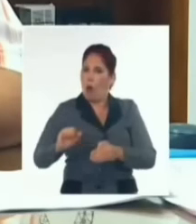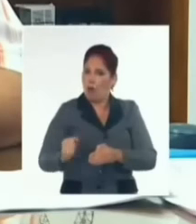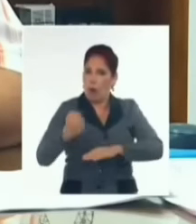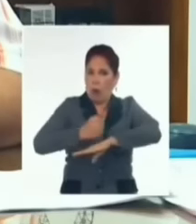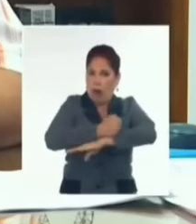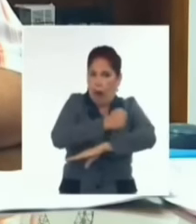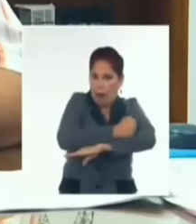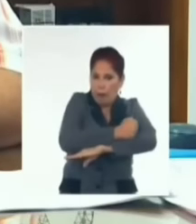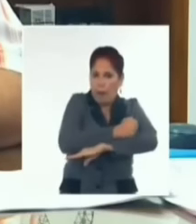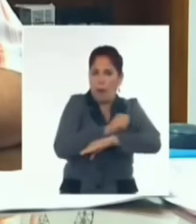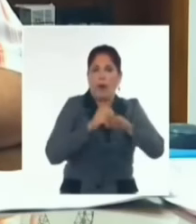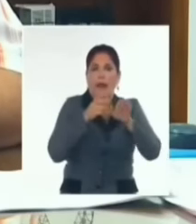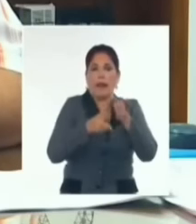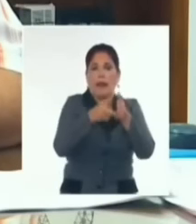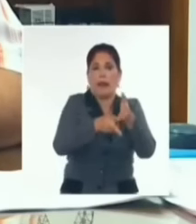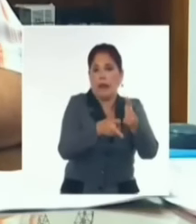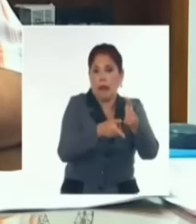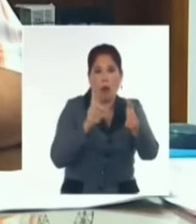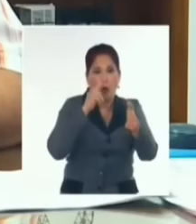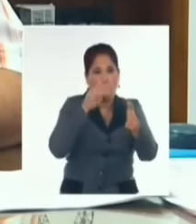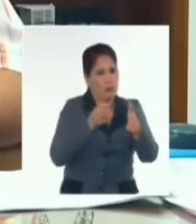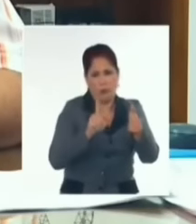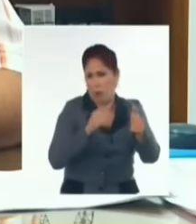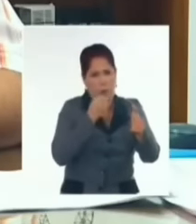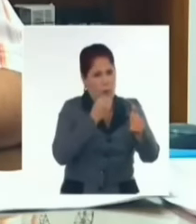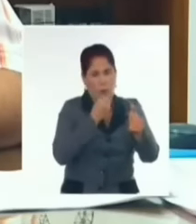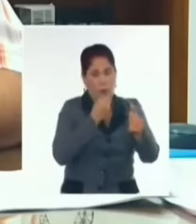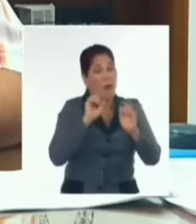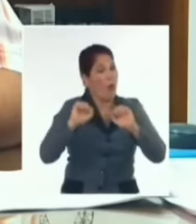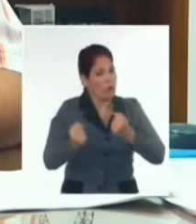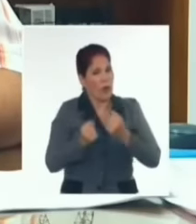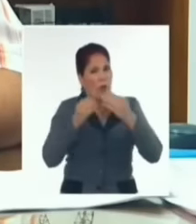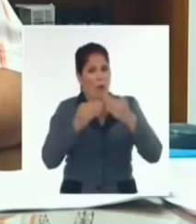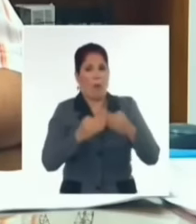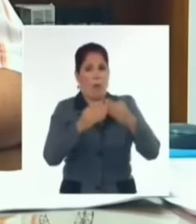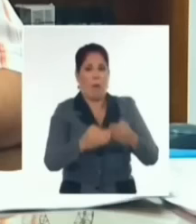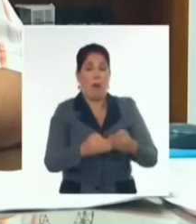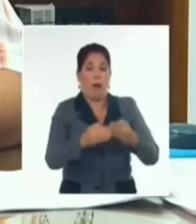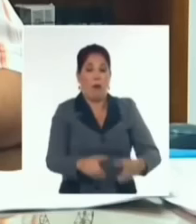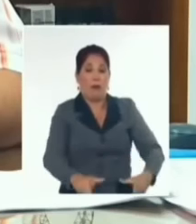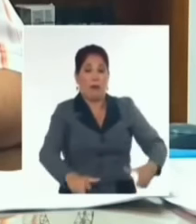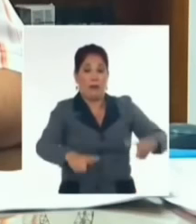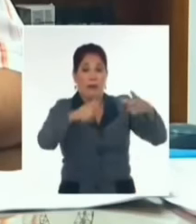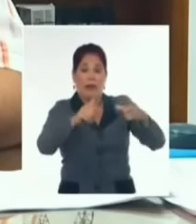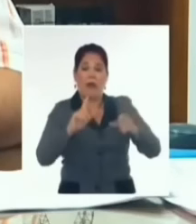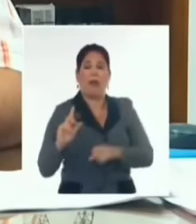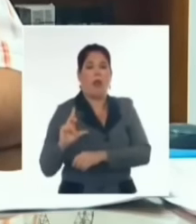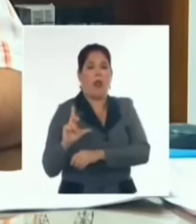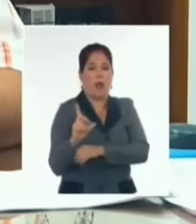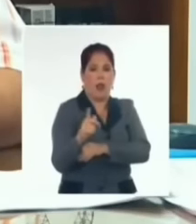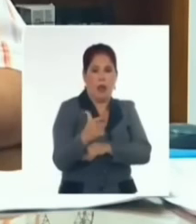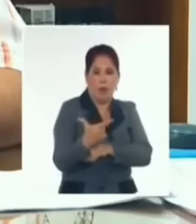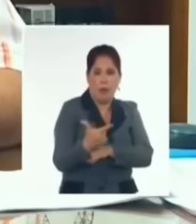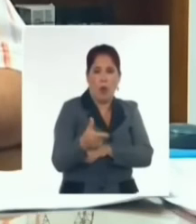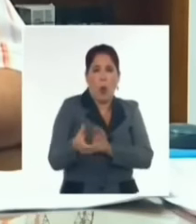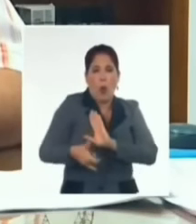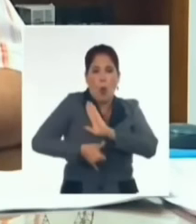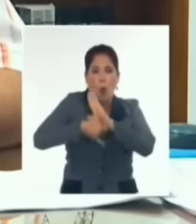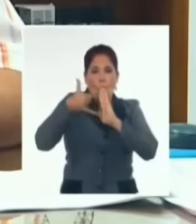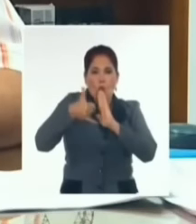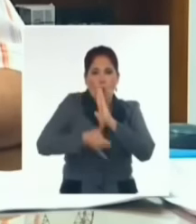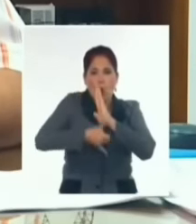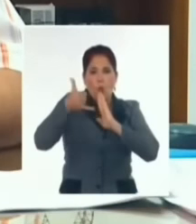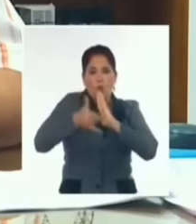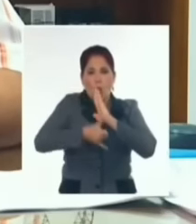poco El combustible que nosotros tenemos en los tanques que se demoró tres veces más el tiempo de extraer el